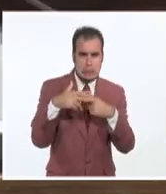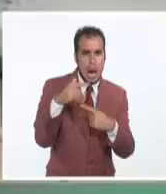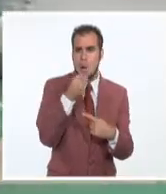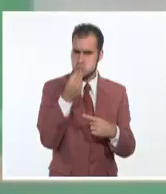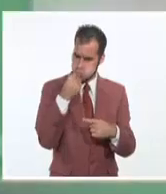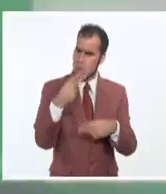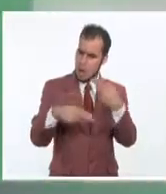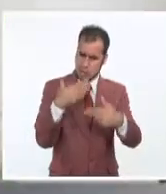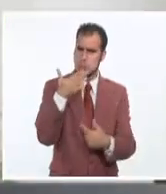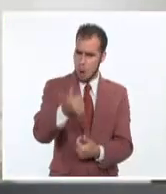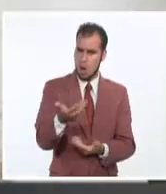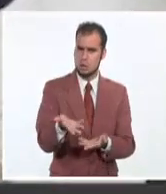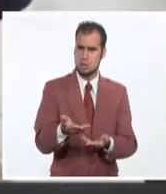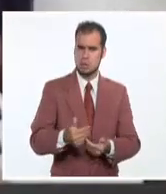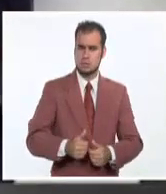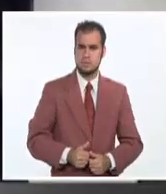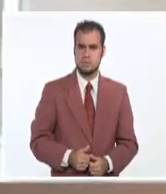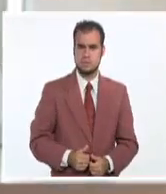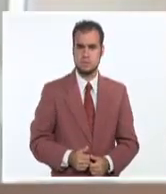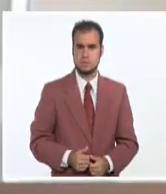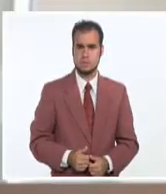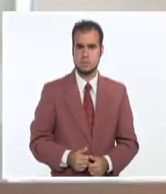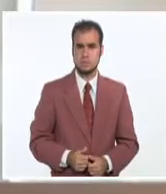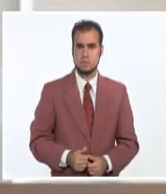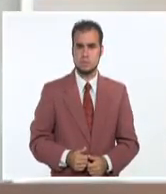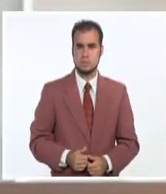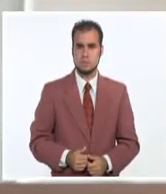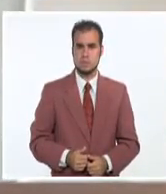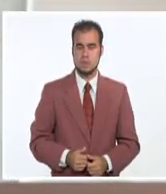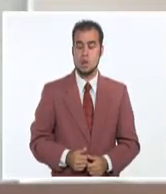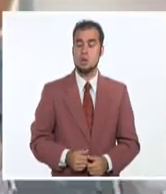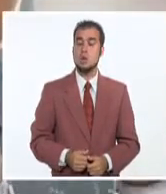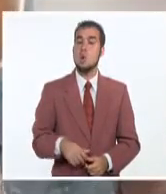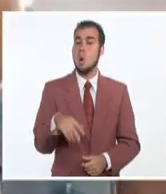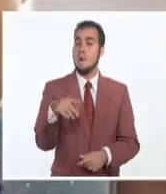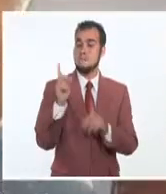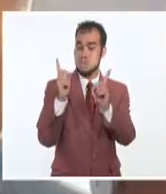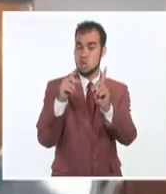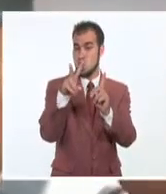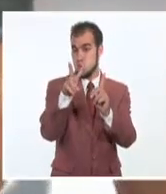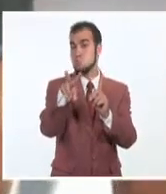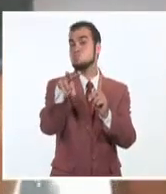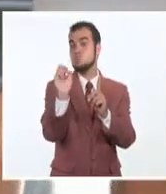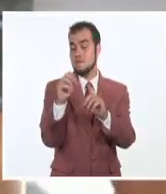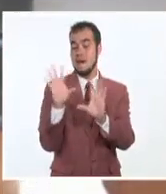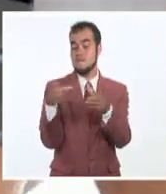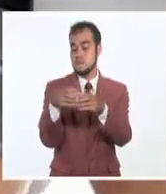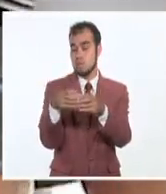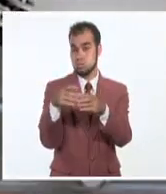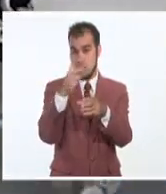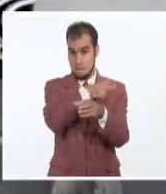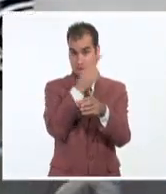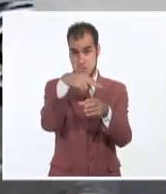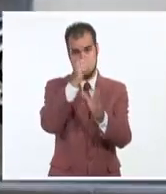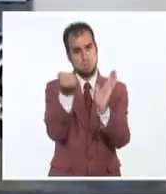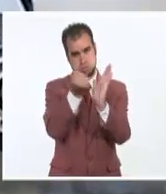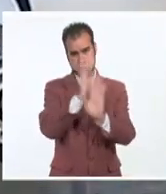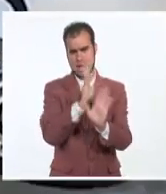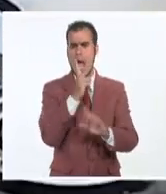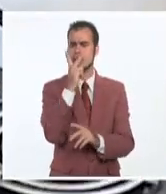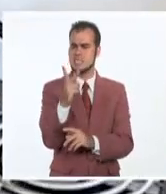podemos hacer más. El Consejo de Ministros aprobó dos nuevas políticas, la de atención a personas, familias,